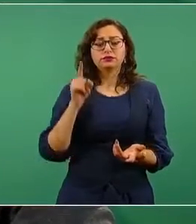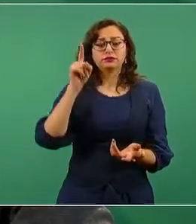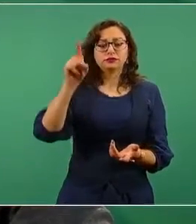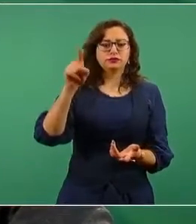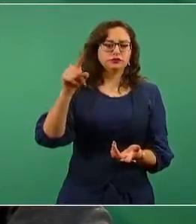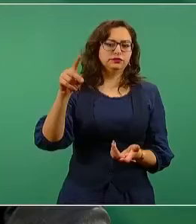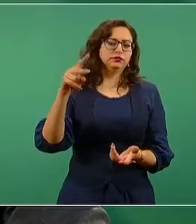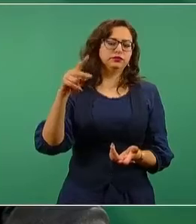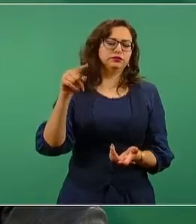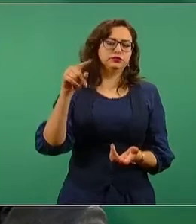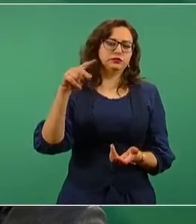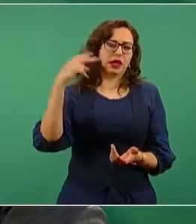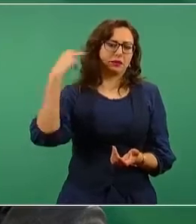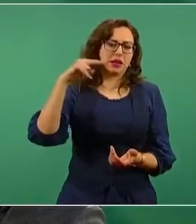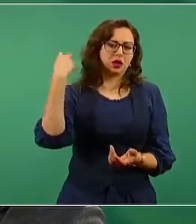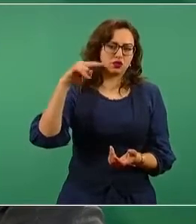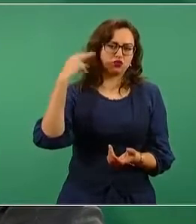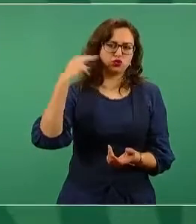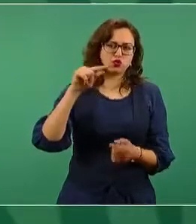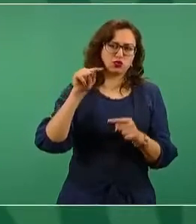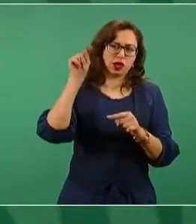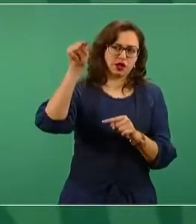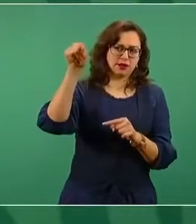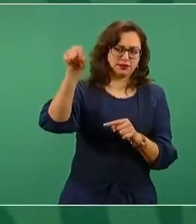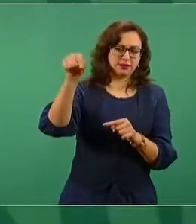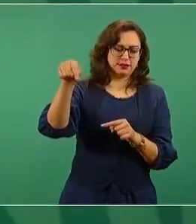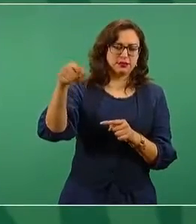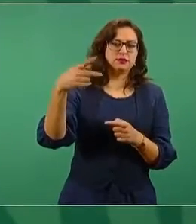Coatzacoalcos, en Nanchital, Veracruz.